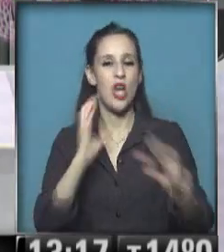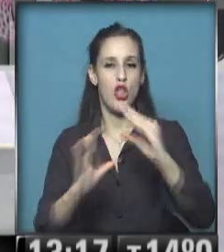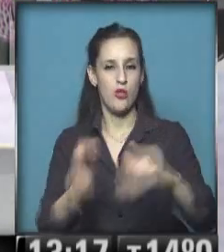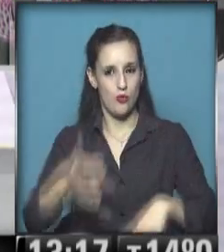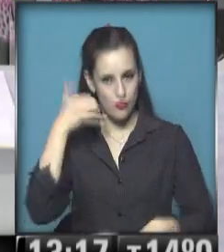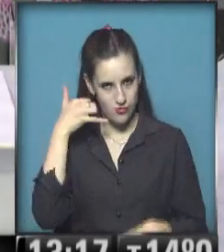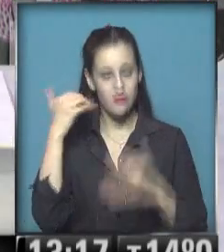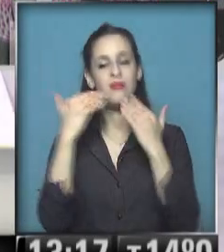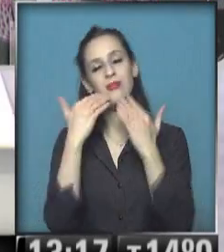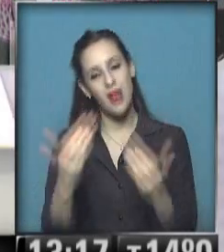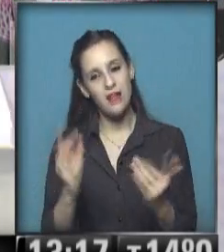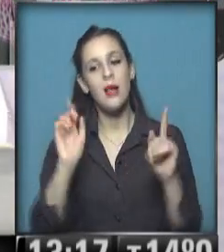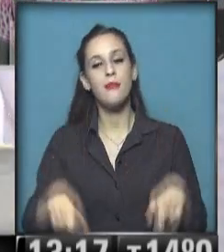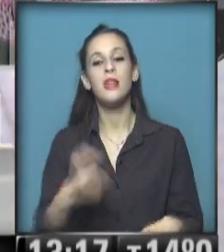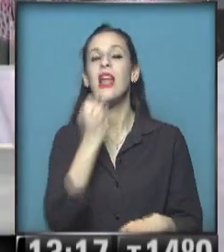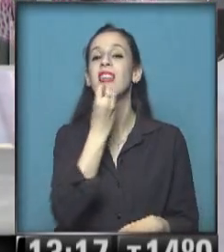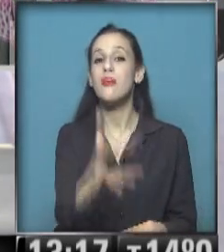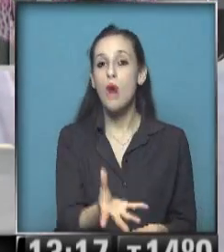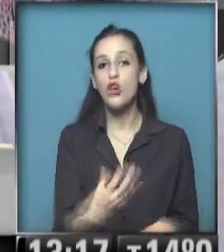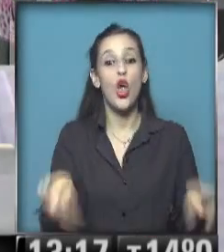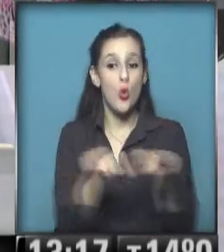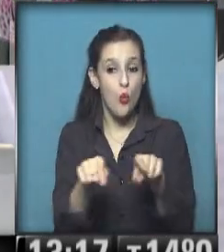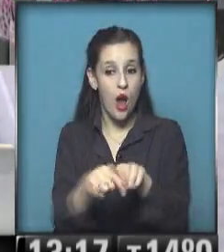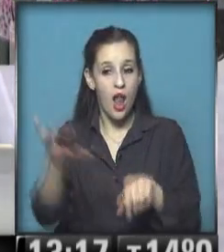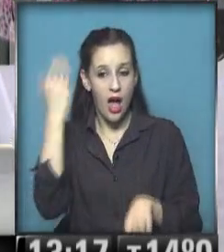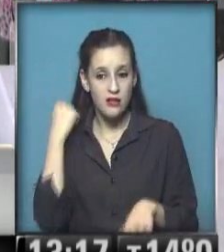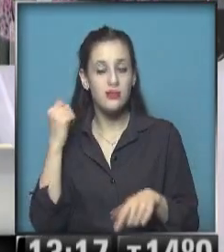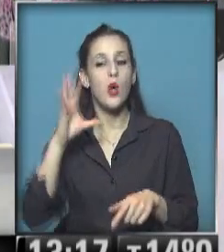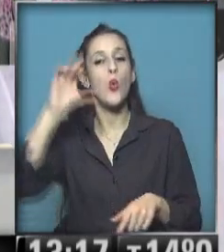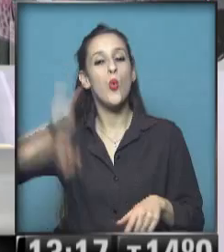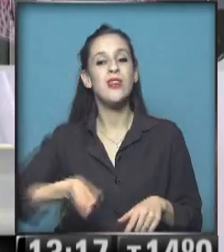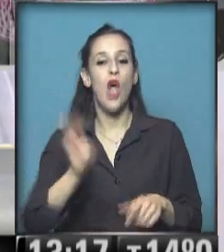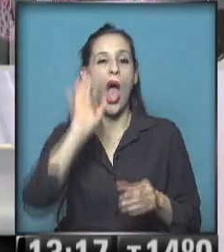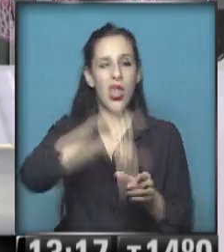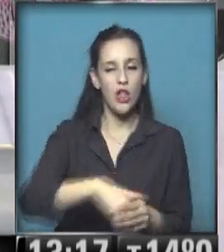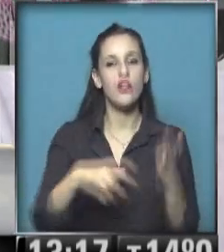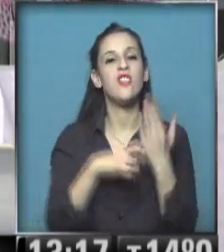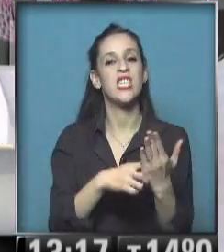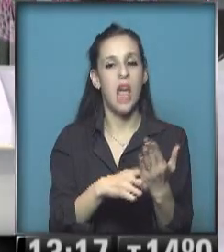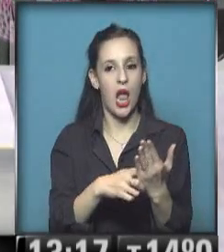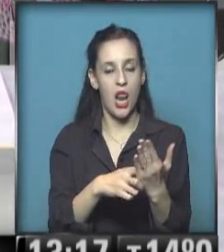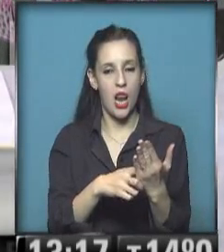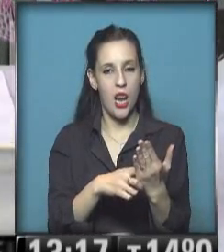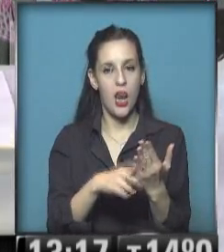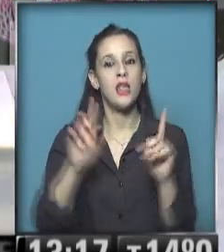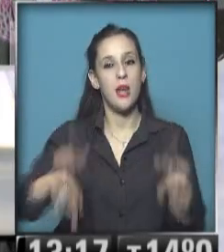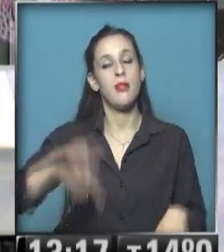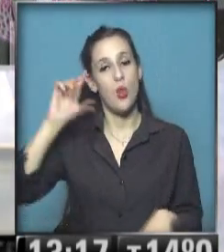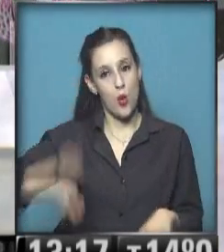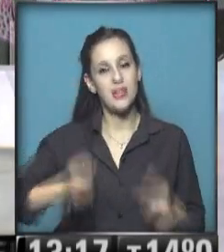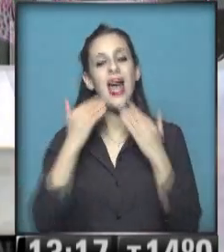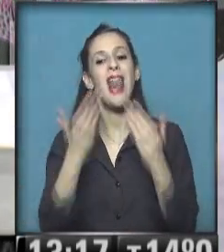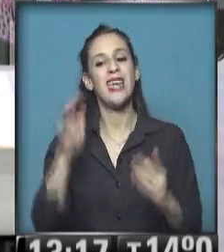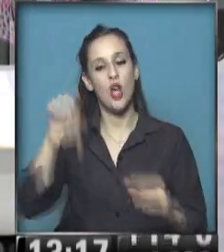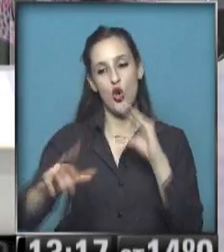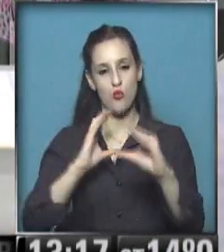Obviamente su testimonio va en línea con los que estuvieron involucrados en el juicio, como el fiscal Bidón, inclusive el propio juez. Gracias, Cazorla, por este